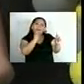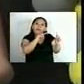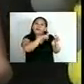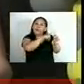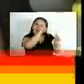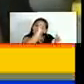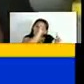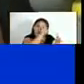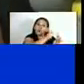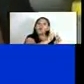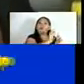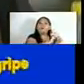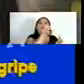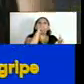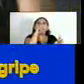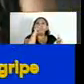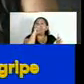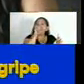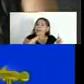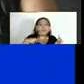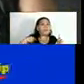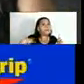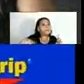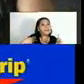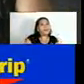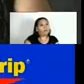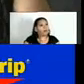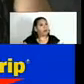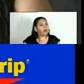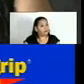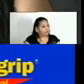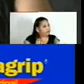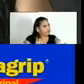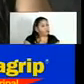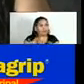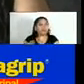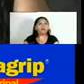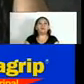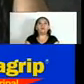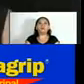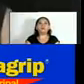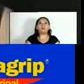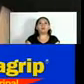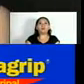vocación con la que su padre se entrega cada día para atender las necesidades de la población.